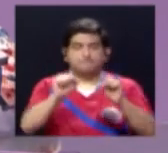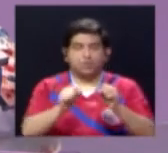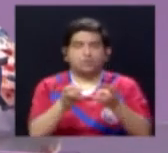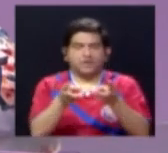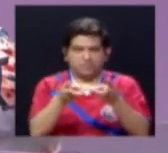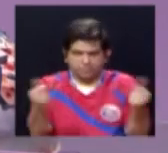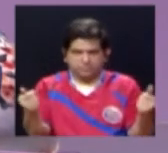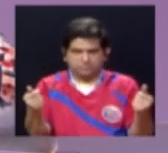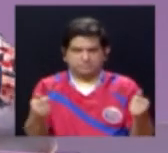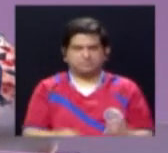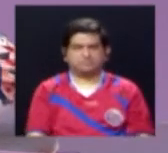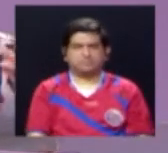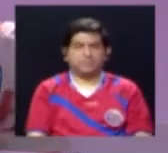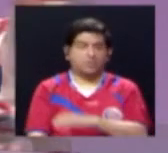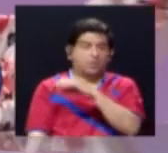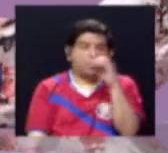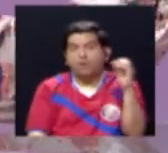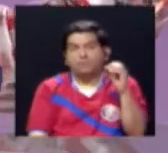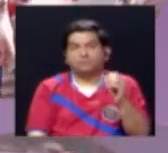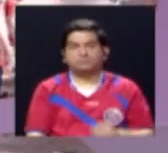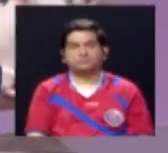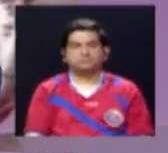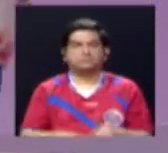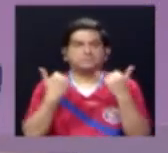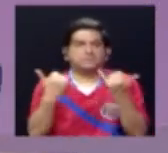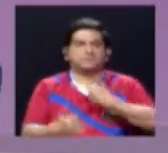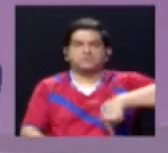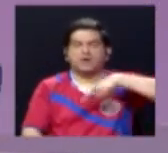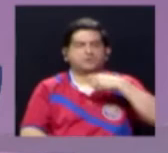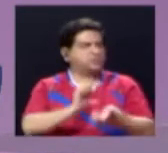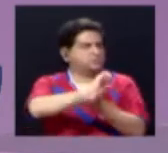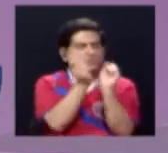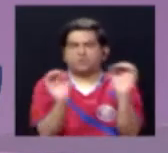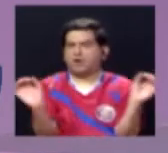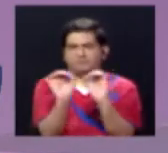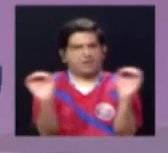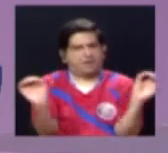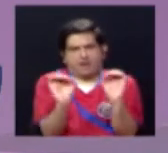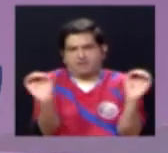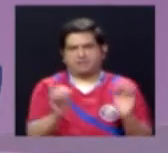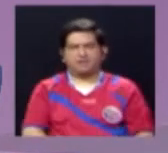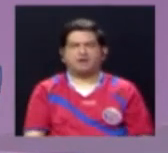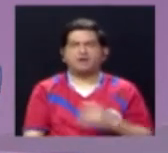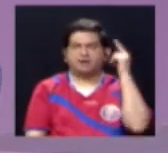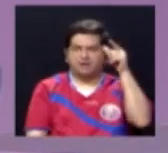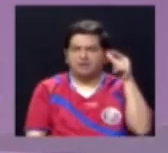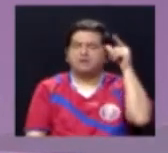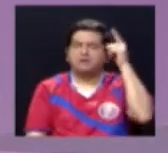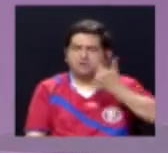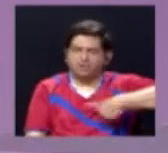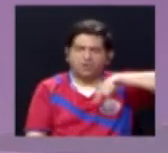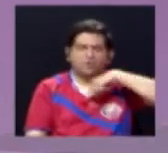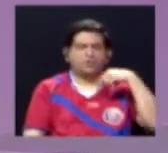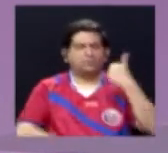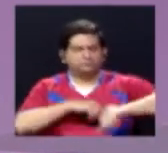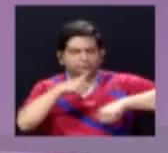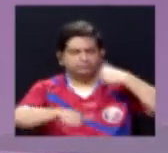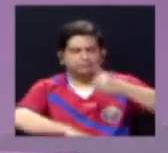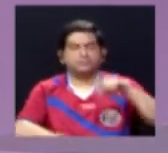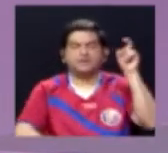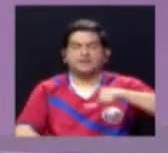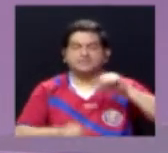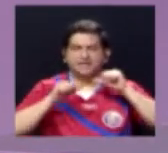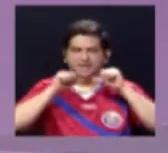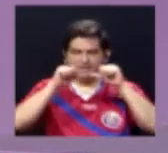desaprender si no no no no no estamos transformando nada es evidente que hemos hecho un esfuerzo y hay que